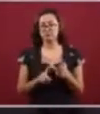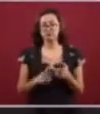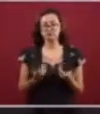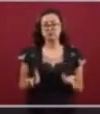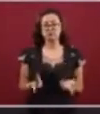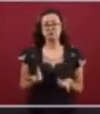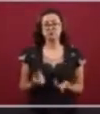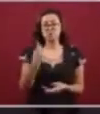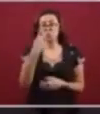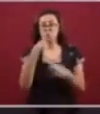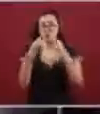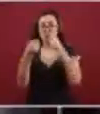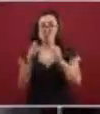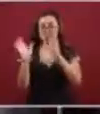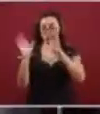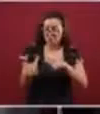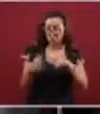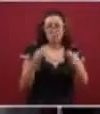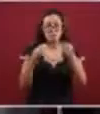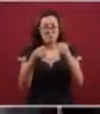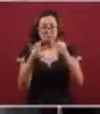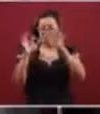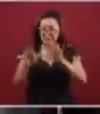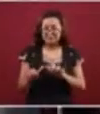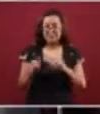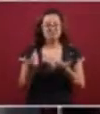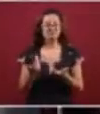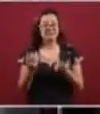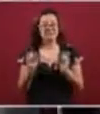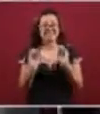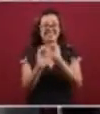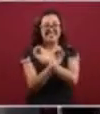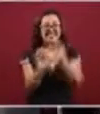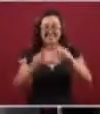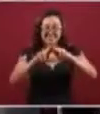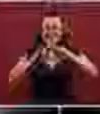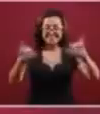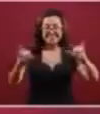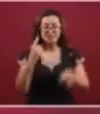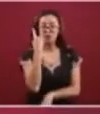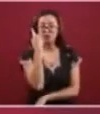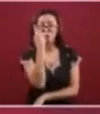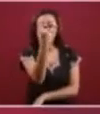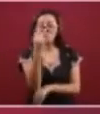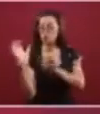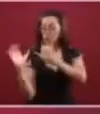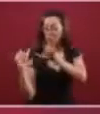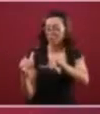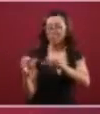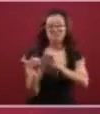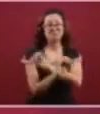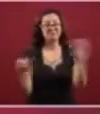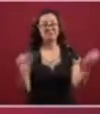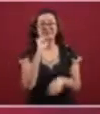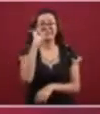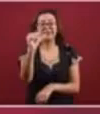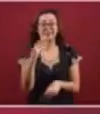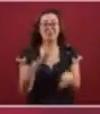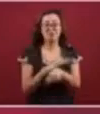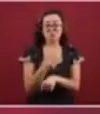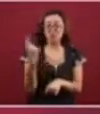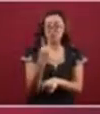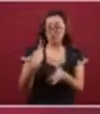hemos contratado ni un reportero, ni un periodista, ni un redactor, ni un editor. ¿Por qué? Pues porque esas plazas